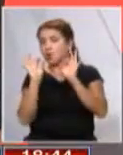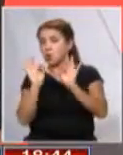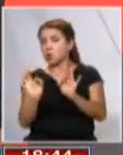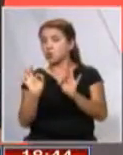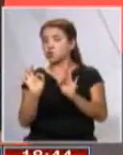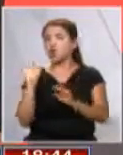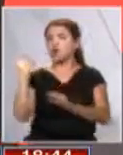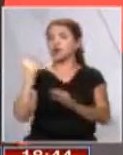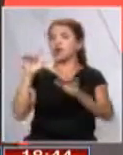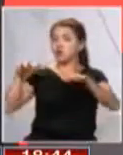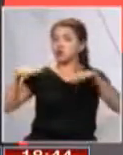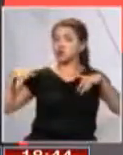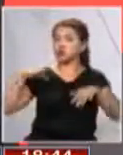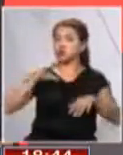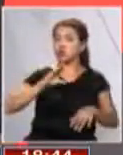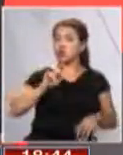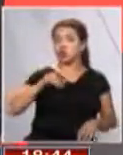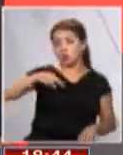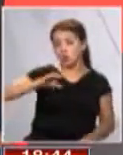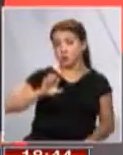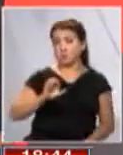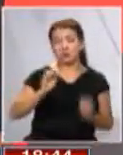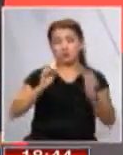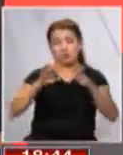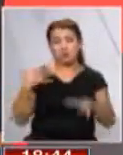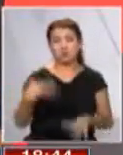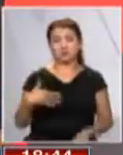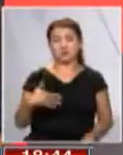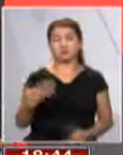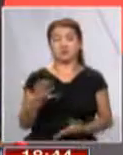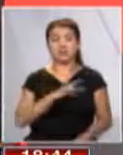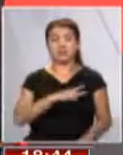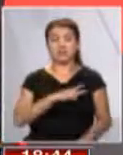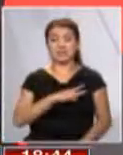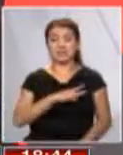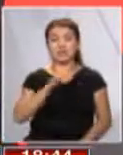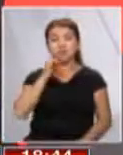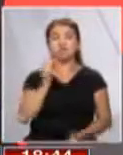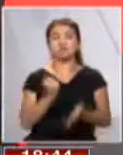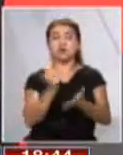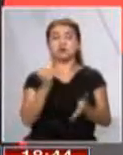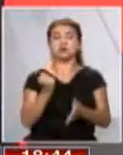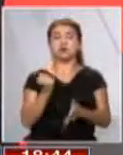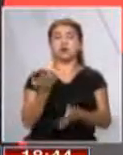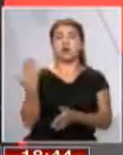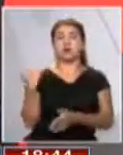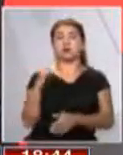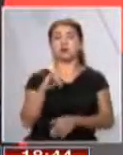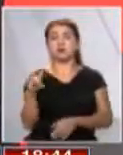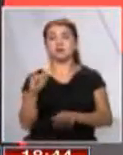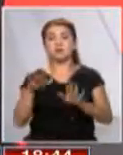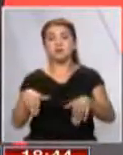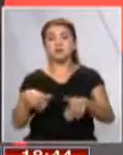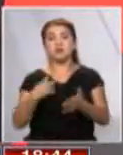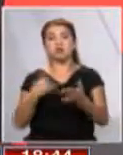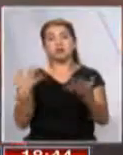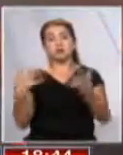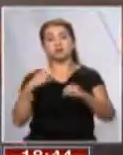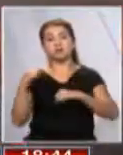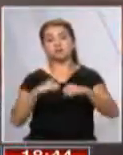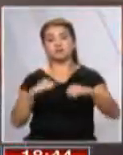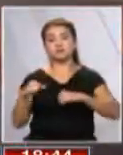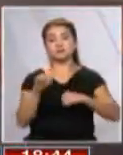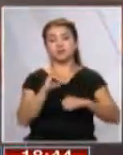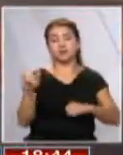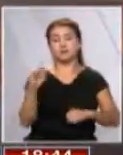evento tan importante para tiles que de verdad marcó un antes y un después como fue el terremoto del año 2010 que además fue bajo el gobierno del